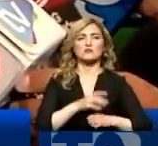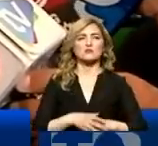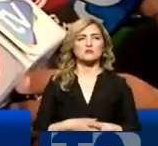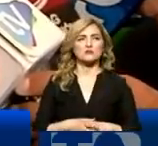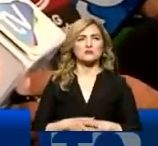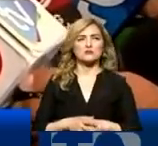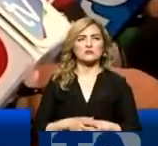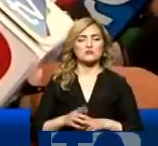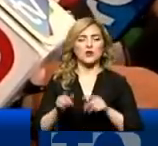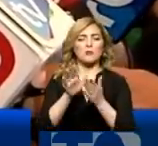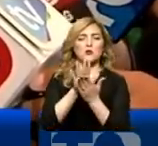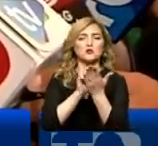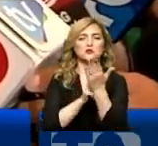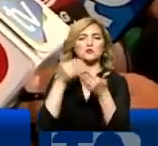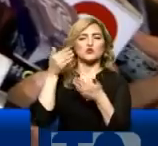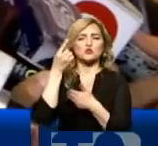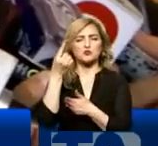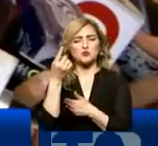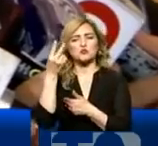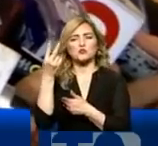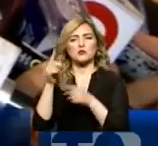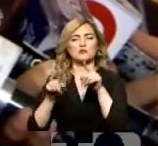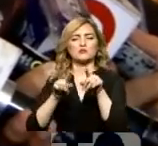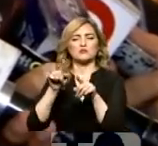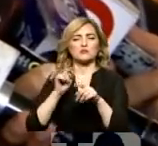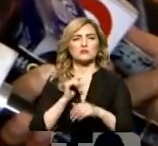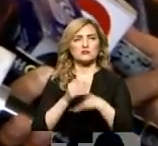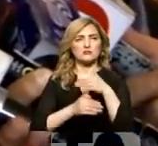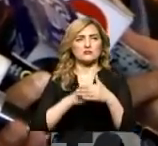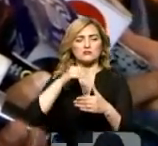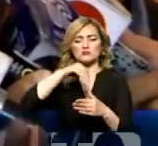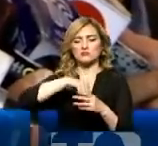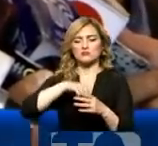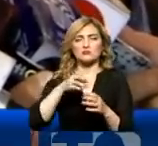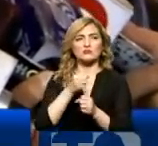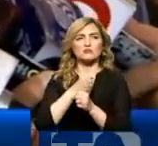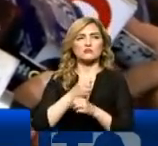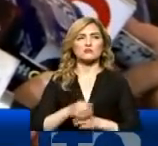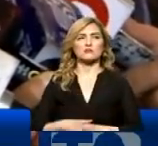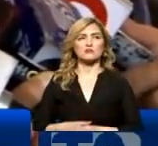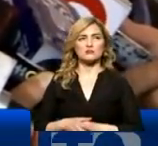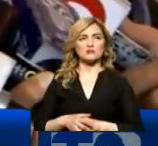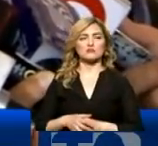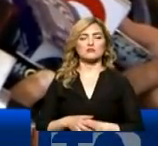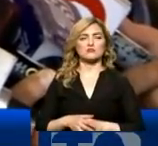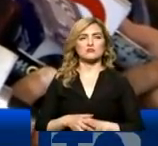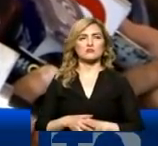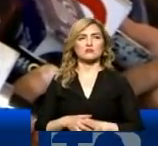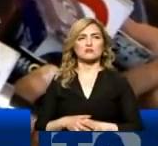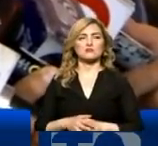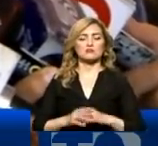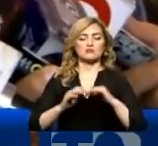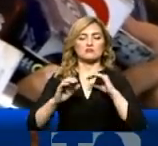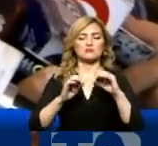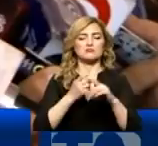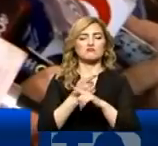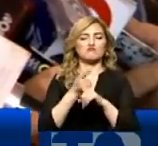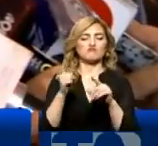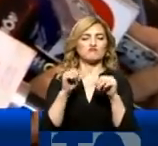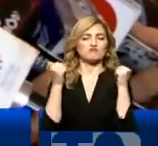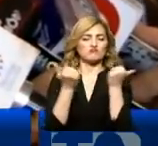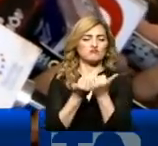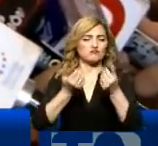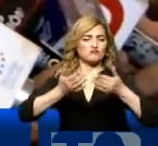uno o varios proyectos políticos. Que me parece que es un proceso interno que tenemos que hacerlo y seguramente conversar con los diferentes